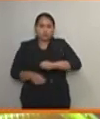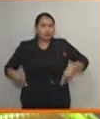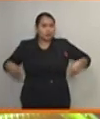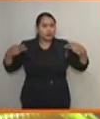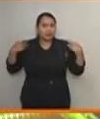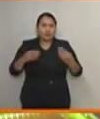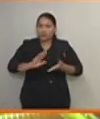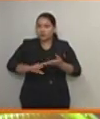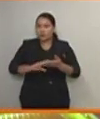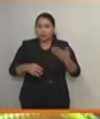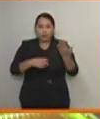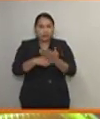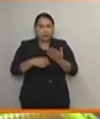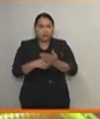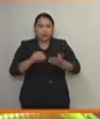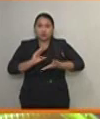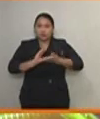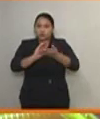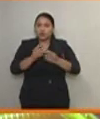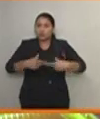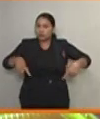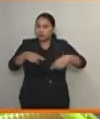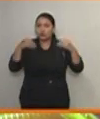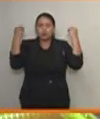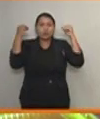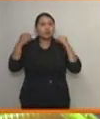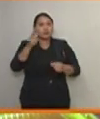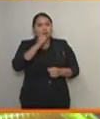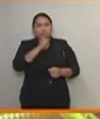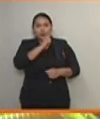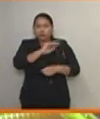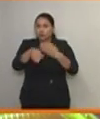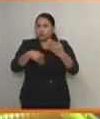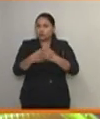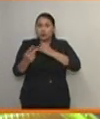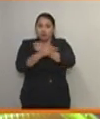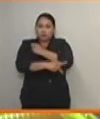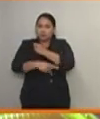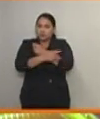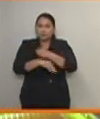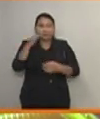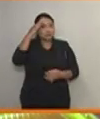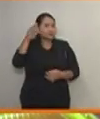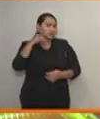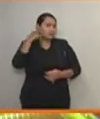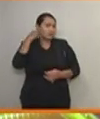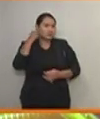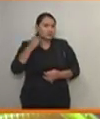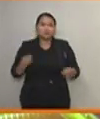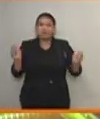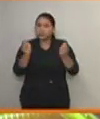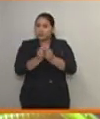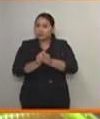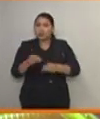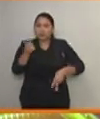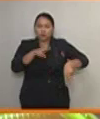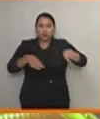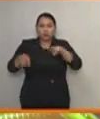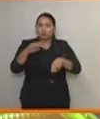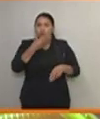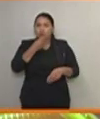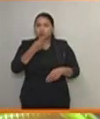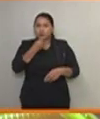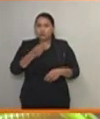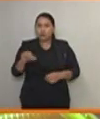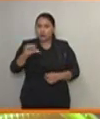adquiere tu boleto en cualquier punto de venta Loto a nivel nacional. Te saluda Marcela y me encuentro en compañía de nuestro auditor. Y esta